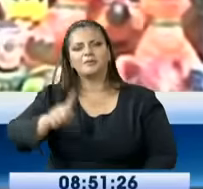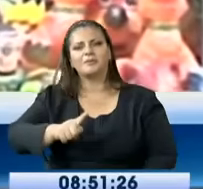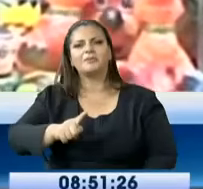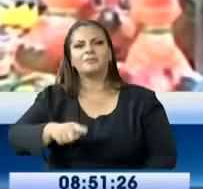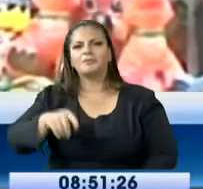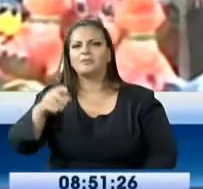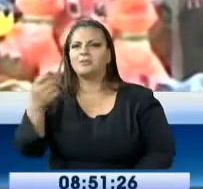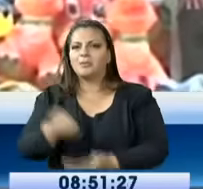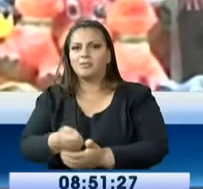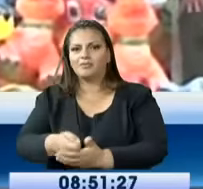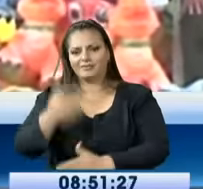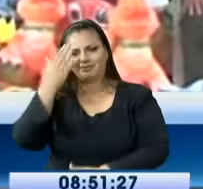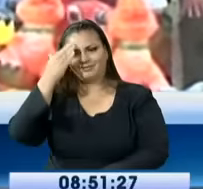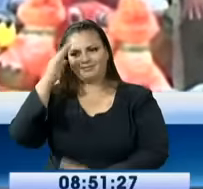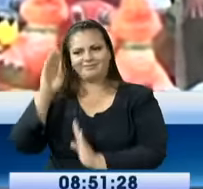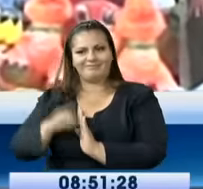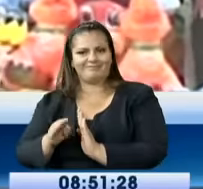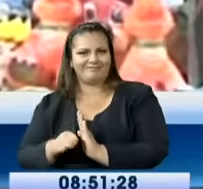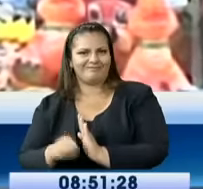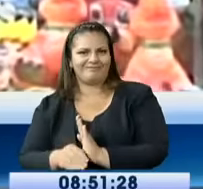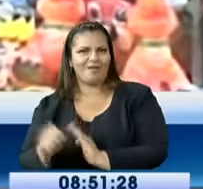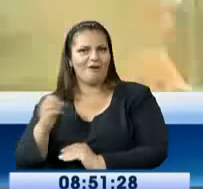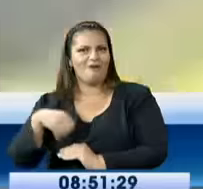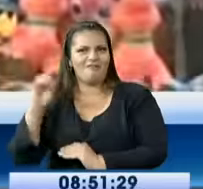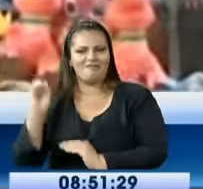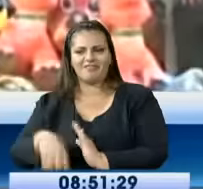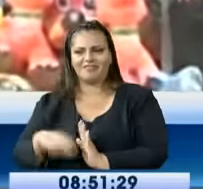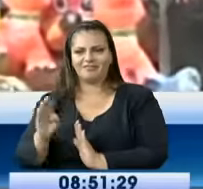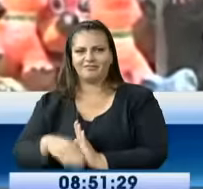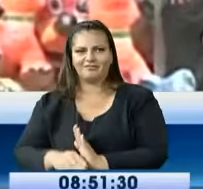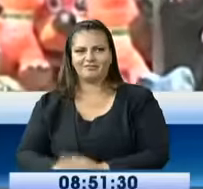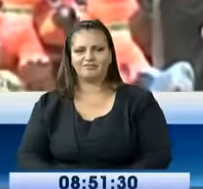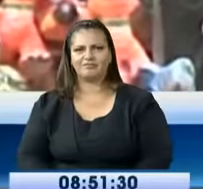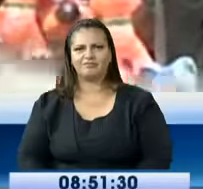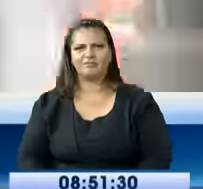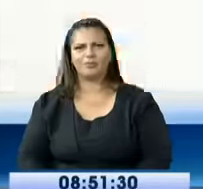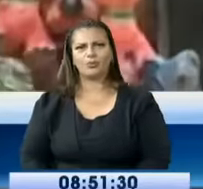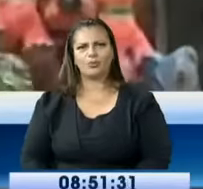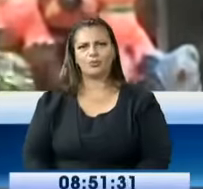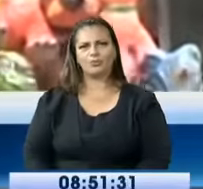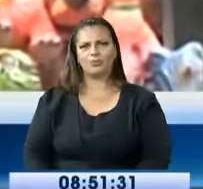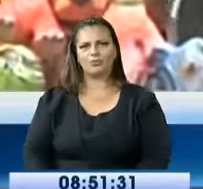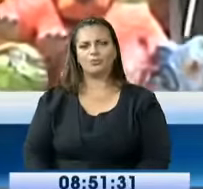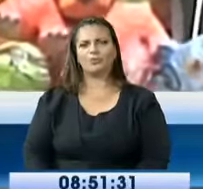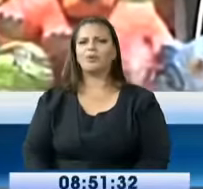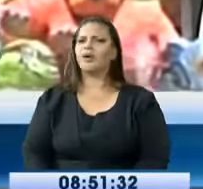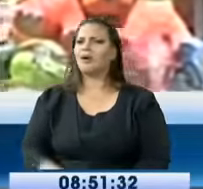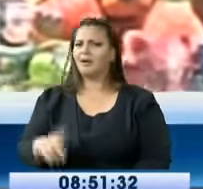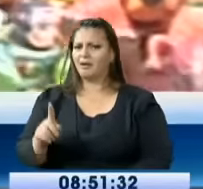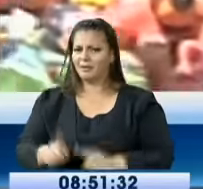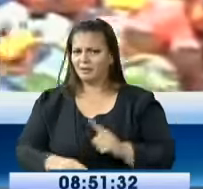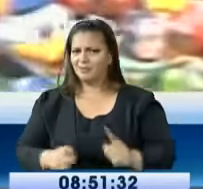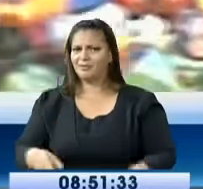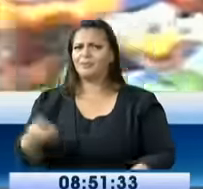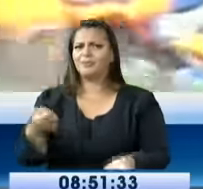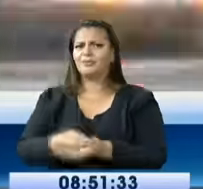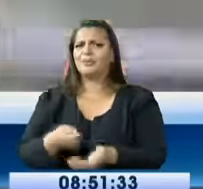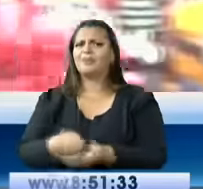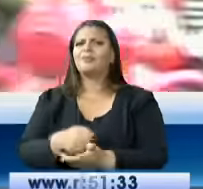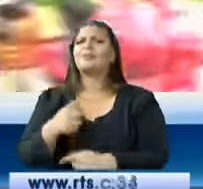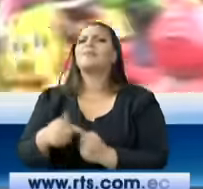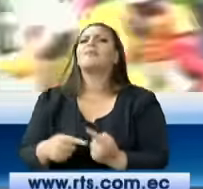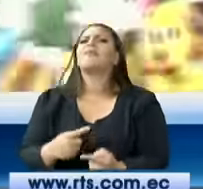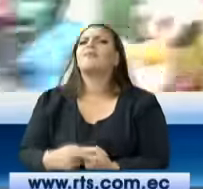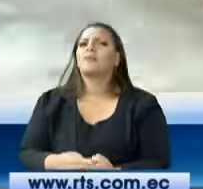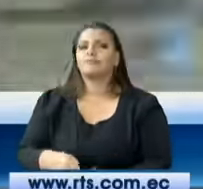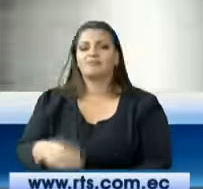venden? Máximo hasta las 12. ¿Hasta las 12? Es decir, que hay quienes vienen en el último minuto a comprar. Ya vienen a comprar ya. ¿En serio?